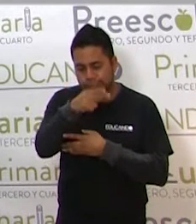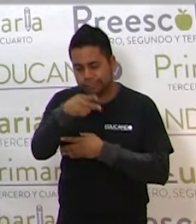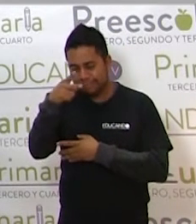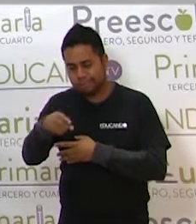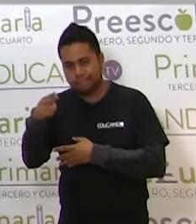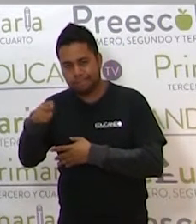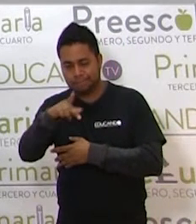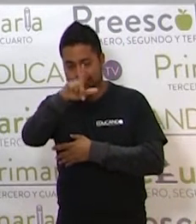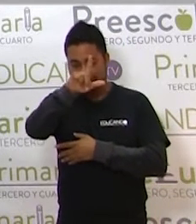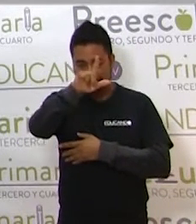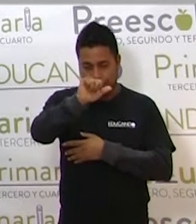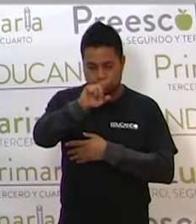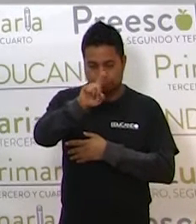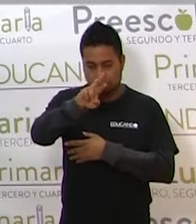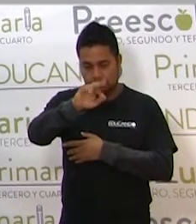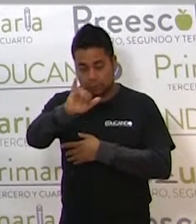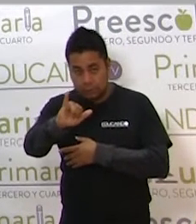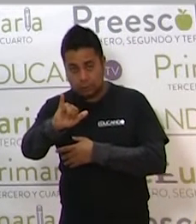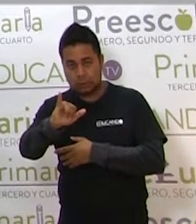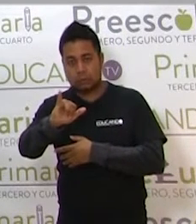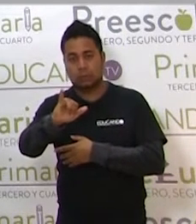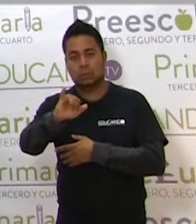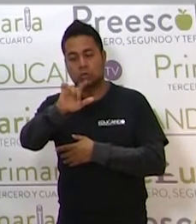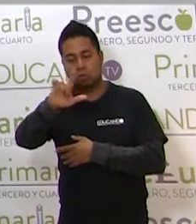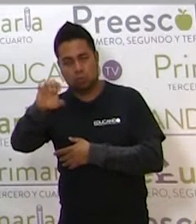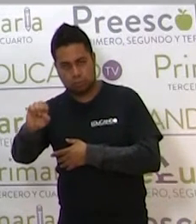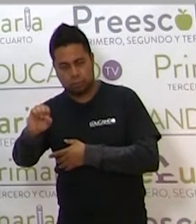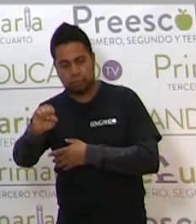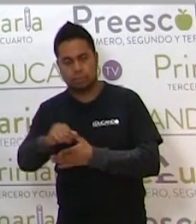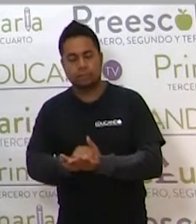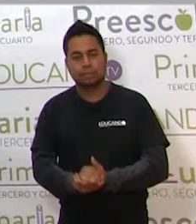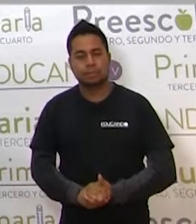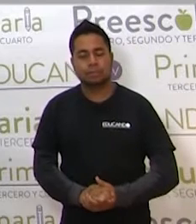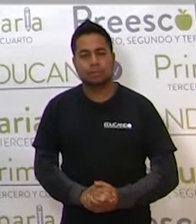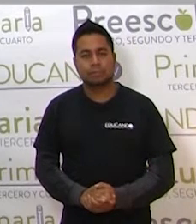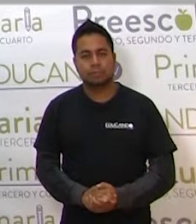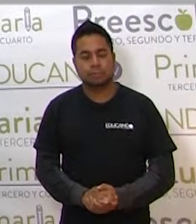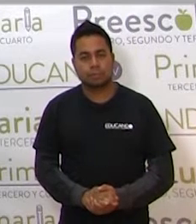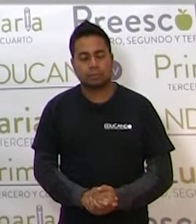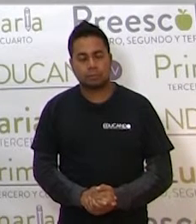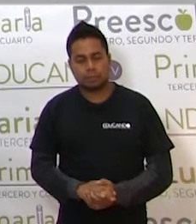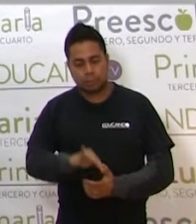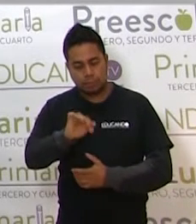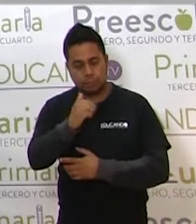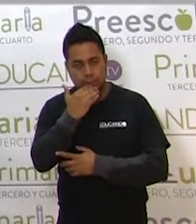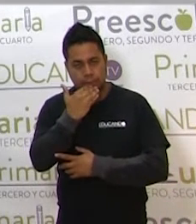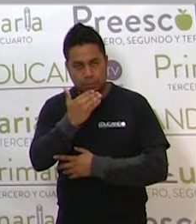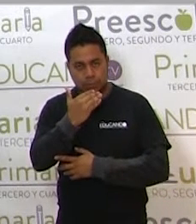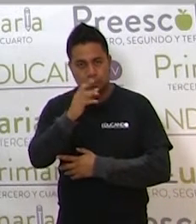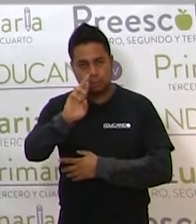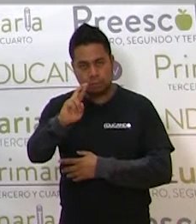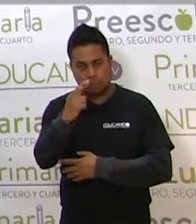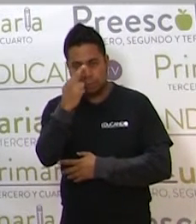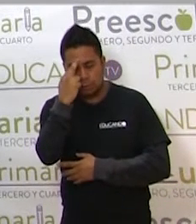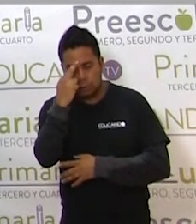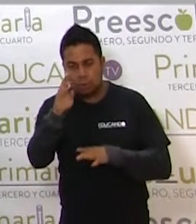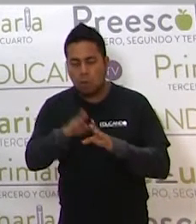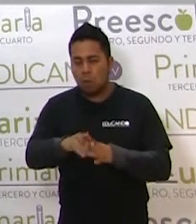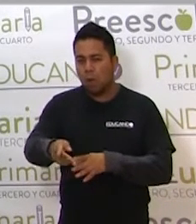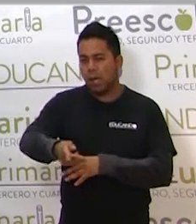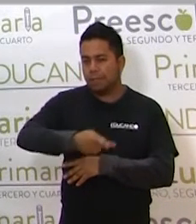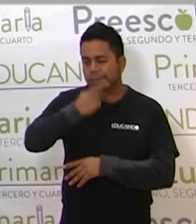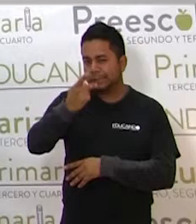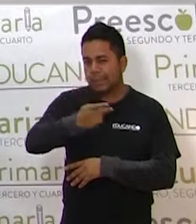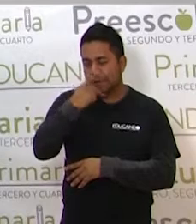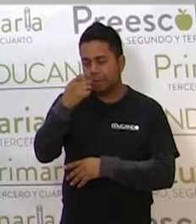y y yo bien recuerda que la entonación es